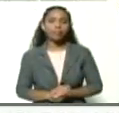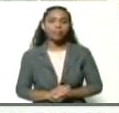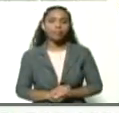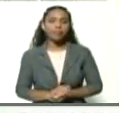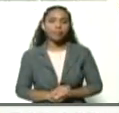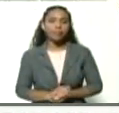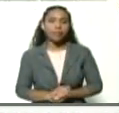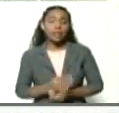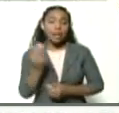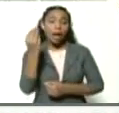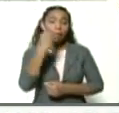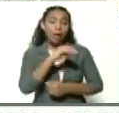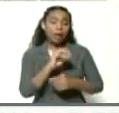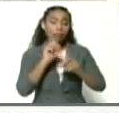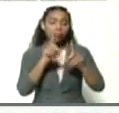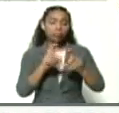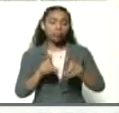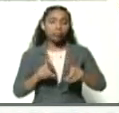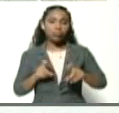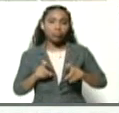Y además cosechar,